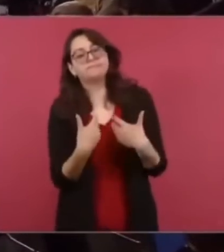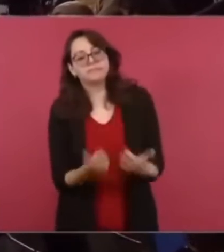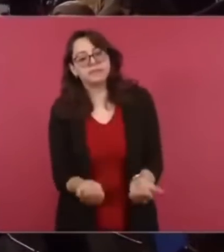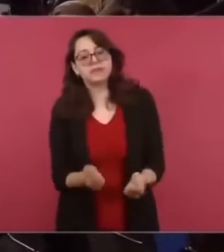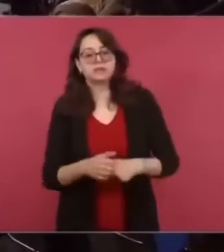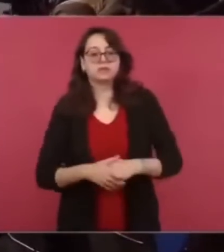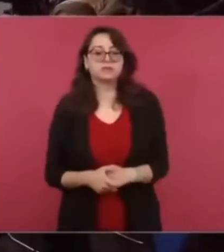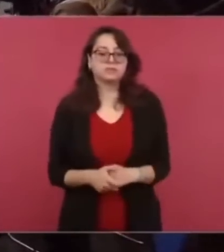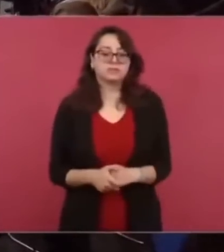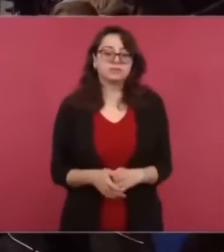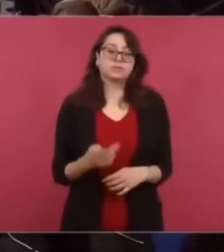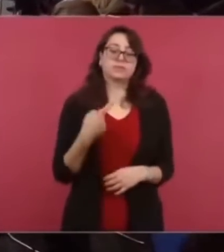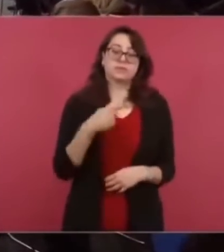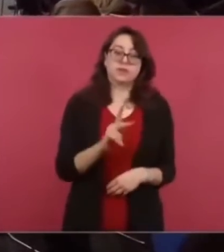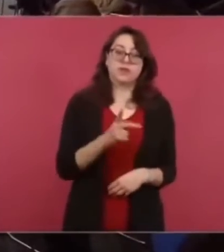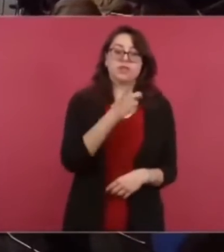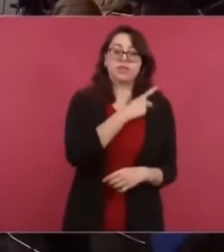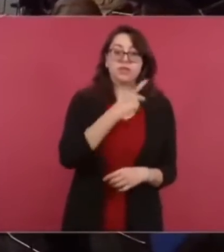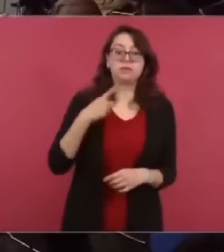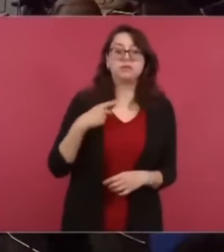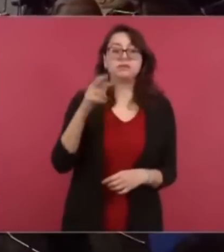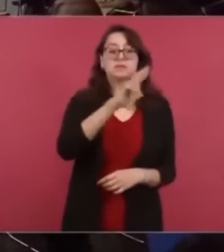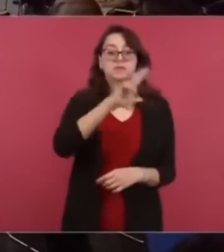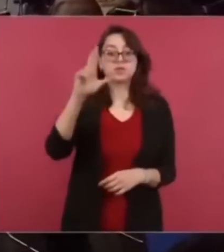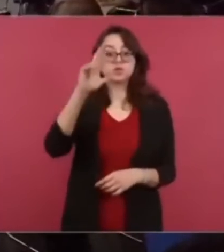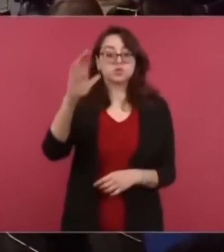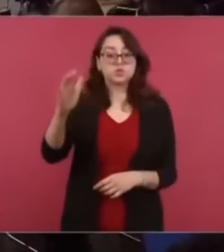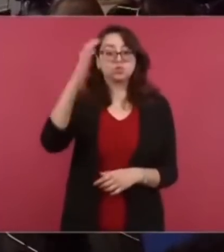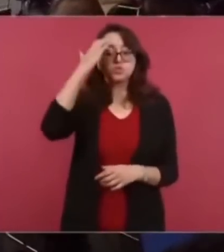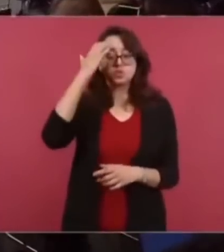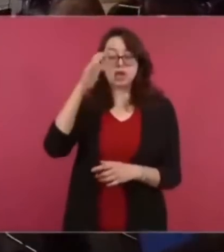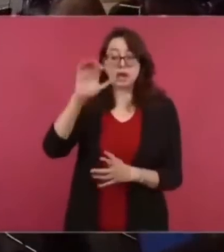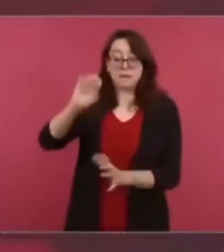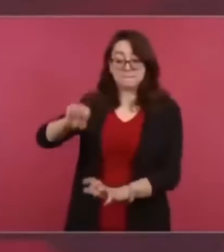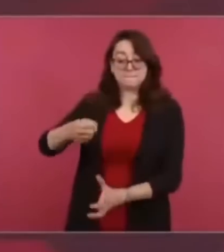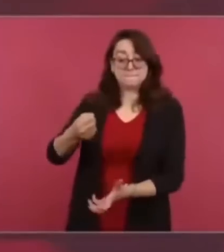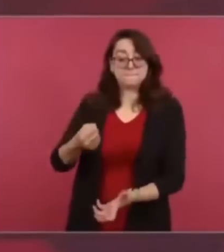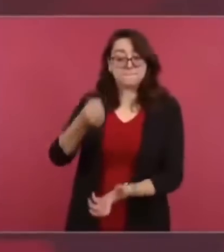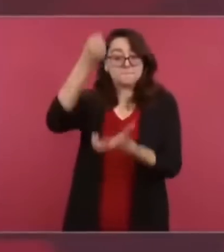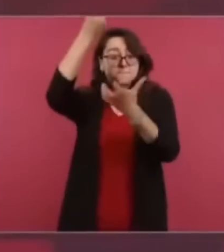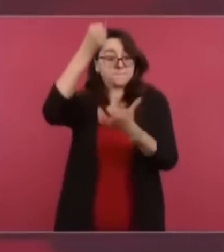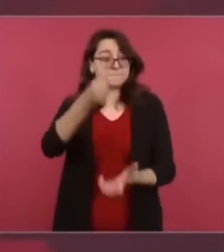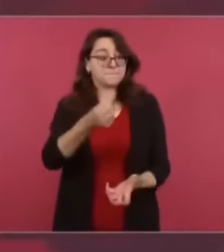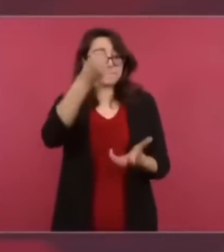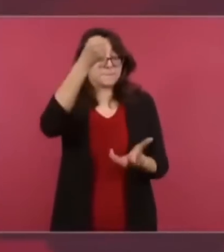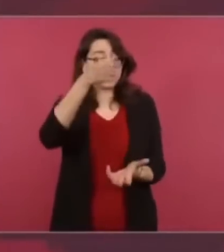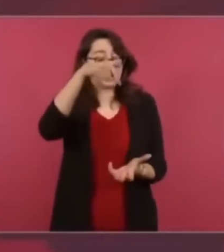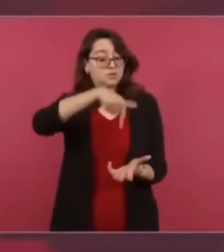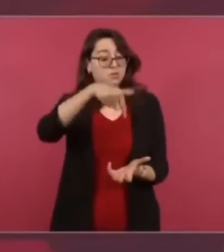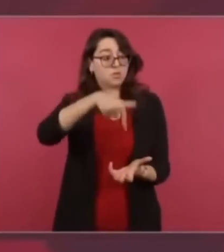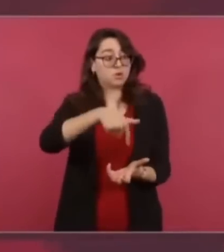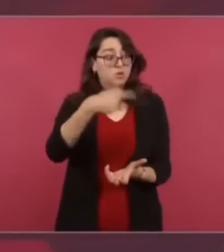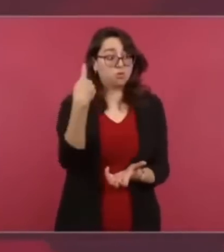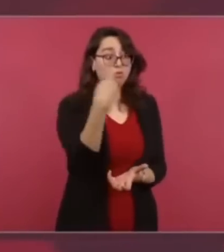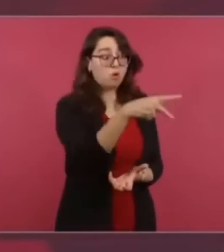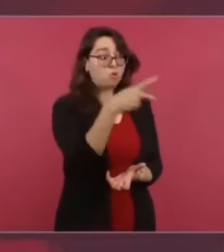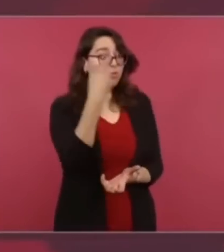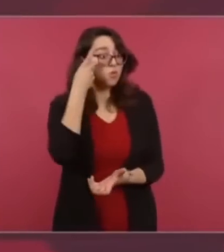de que el presupuesto es dinero de todo el pueblo y que tenemos que